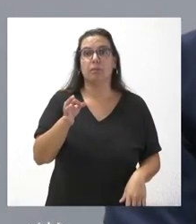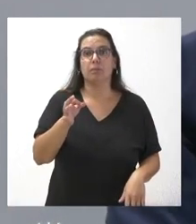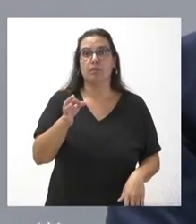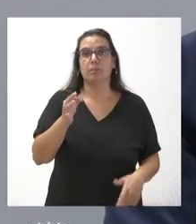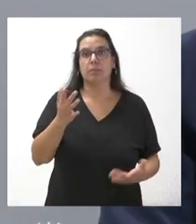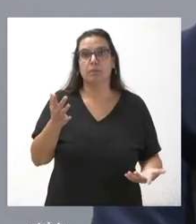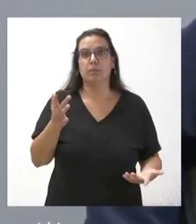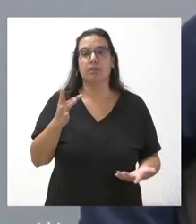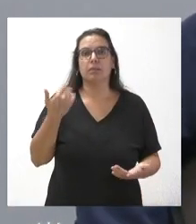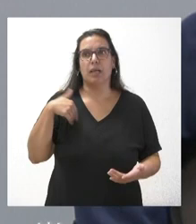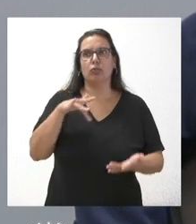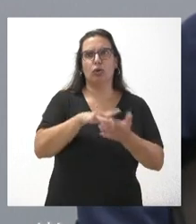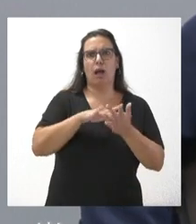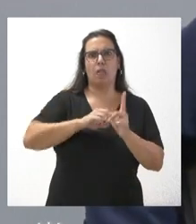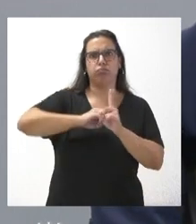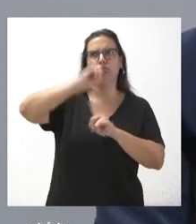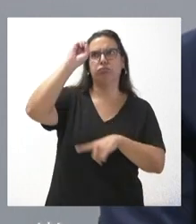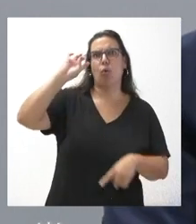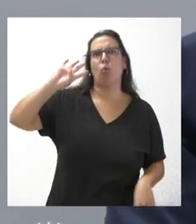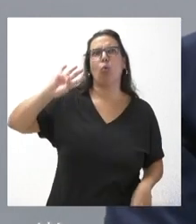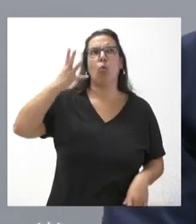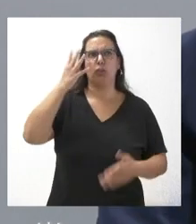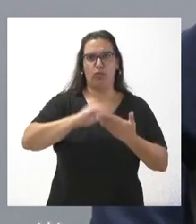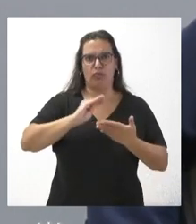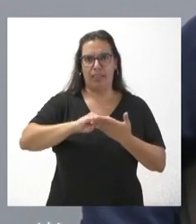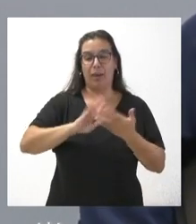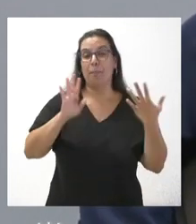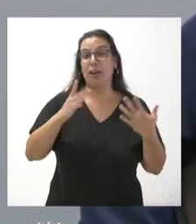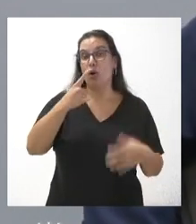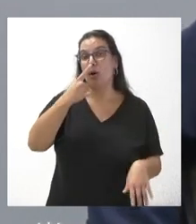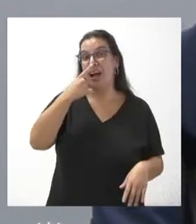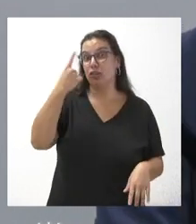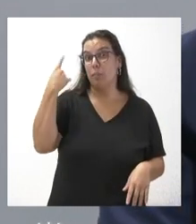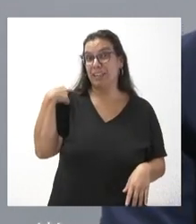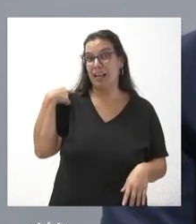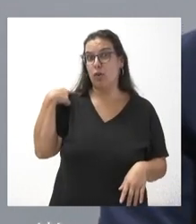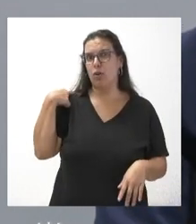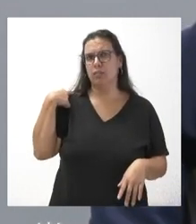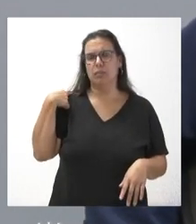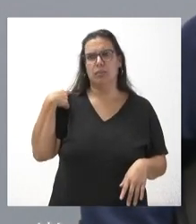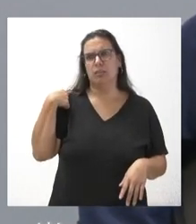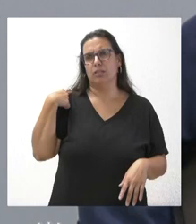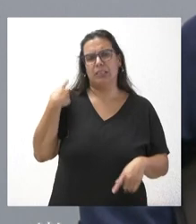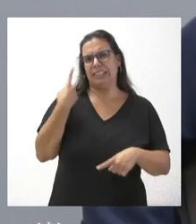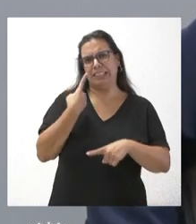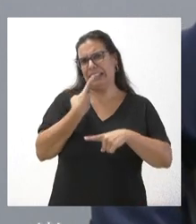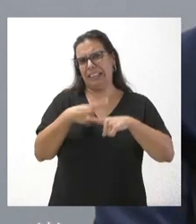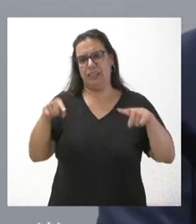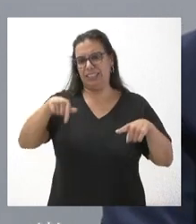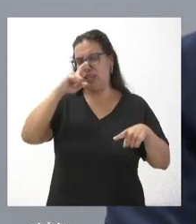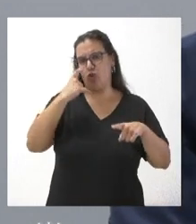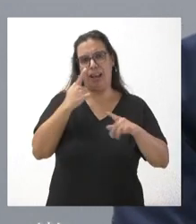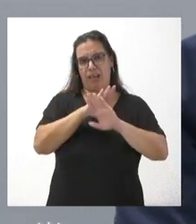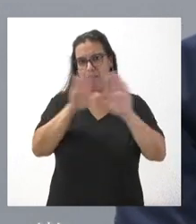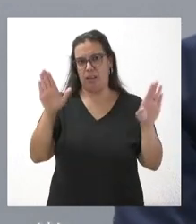vamos por la cuarta ola de calor, pero no tiene nada que ver con la intensidad y con los fenómenos que acompañaban a esas olas de calor, que los